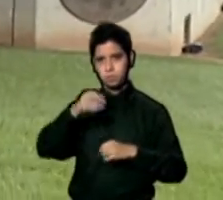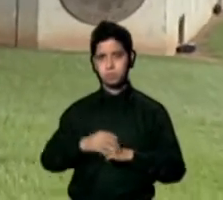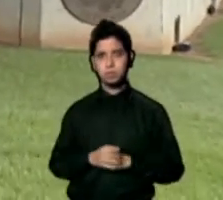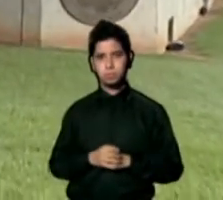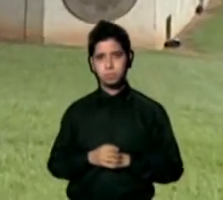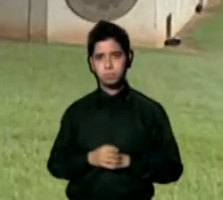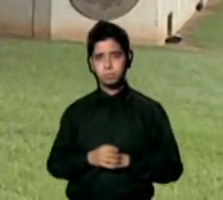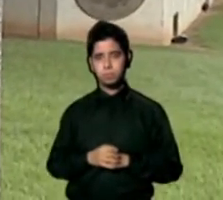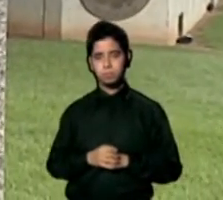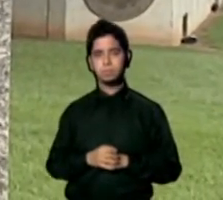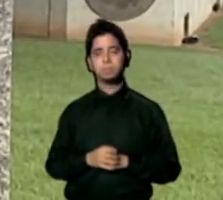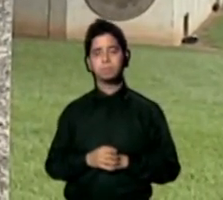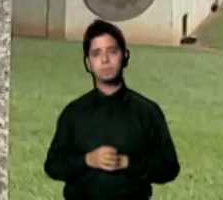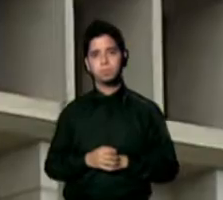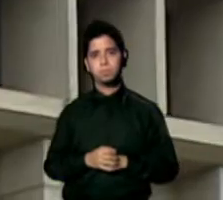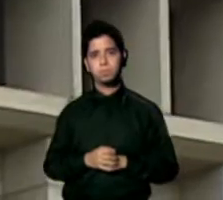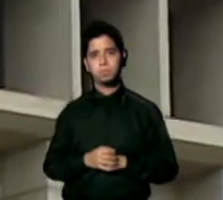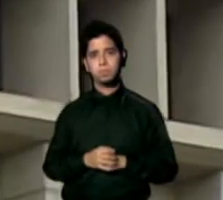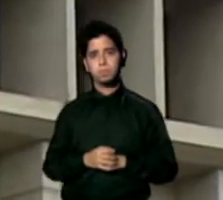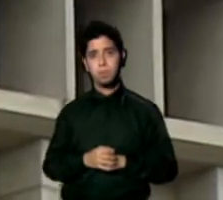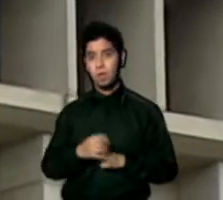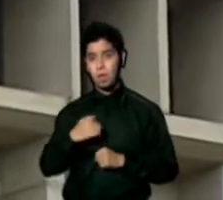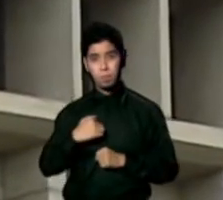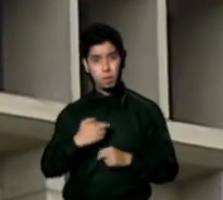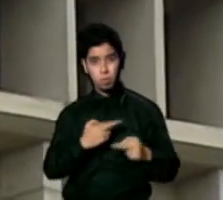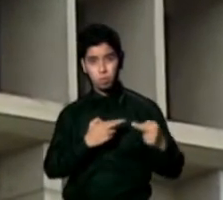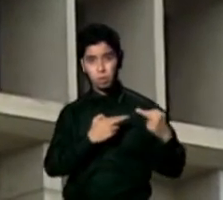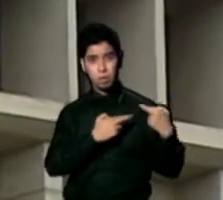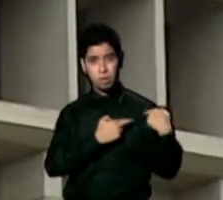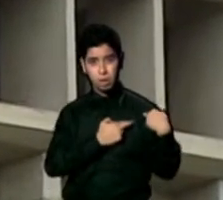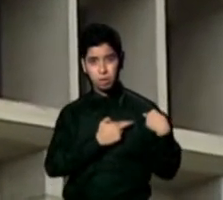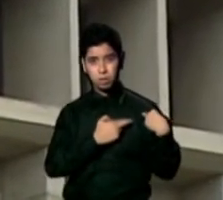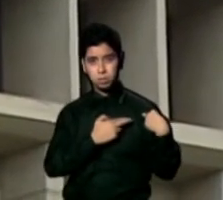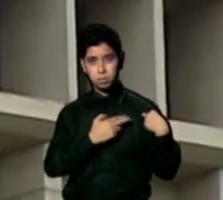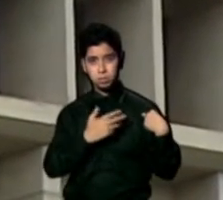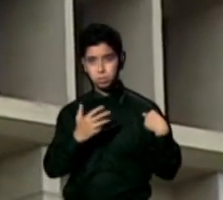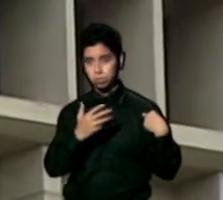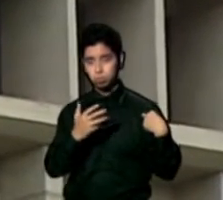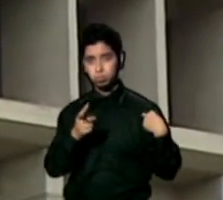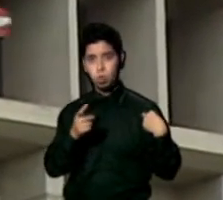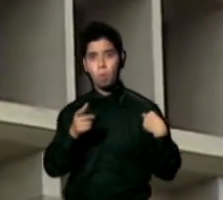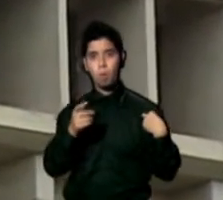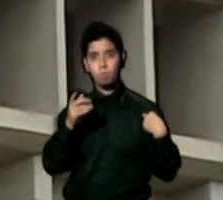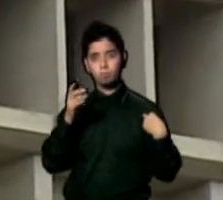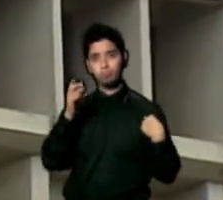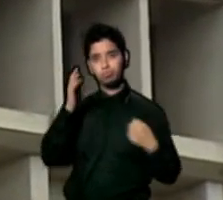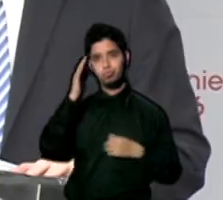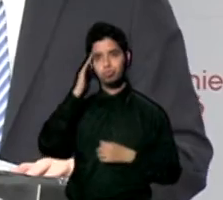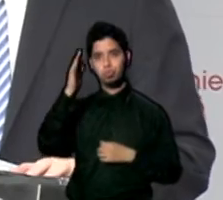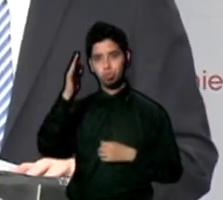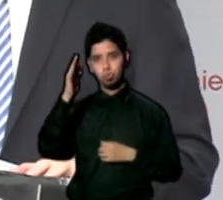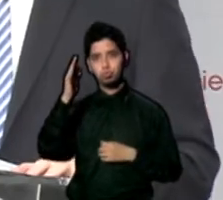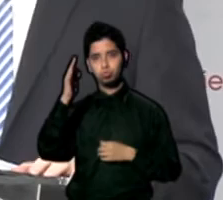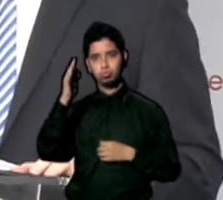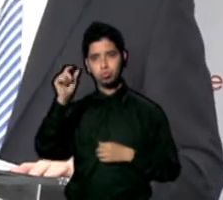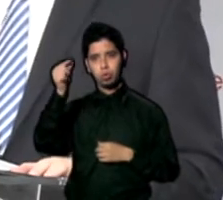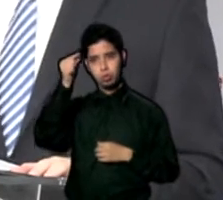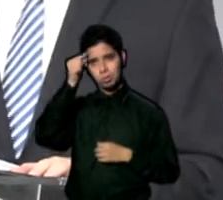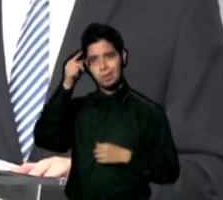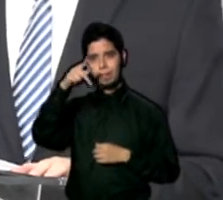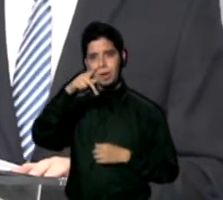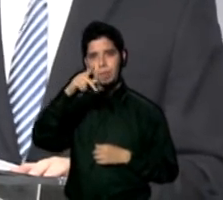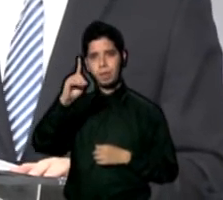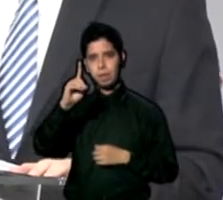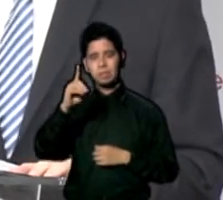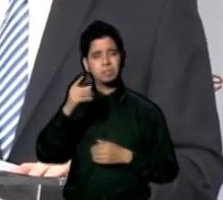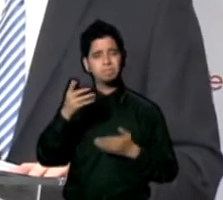próximas semanas. Mi responsabilidad como candidato a la gobernación del Partido Popular es llevarle el mensaje al